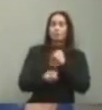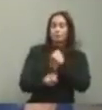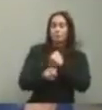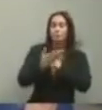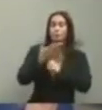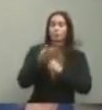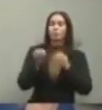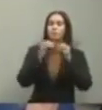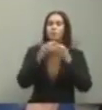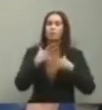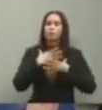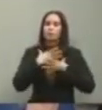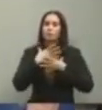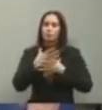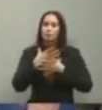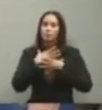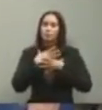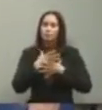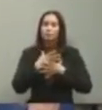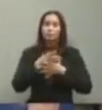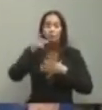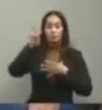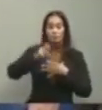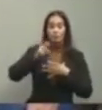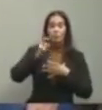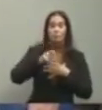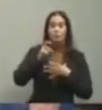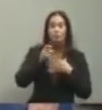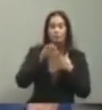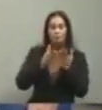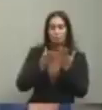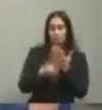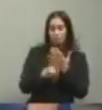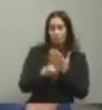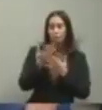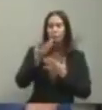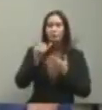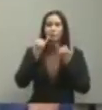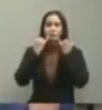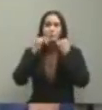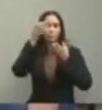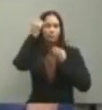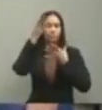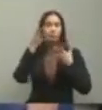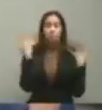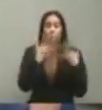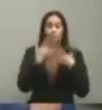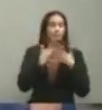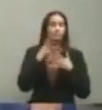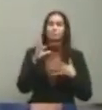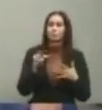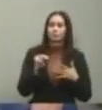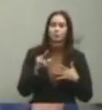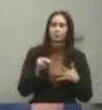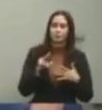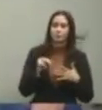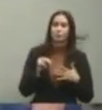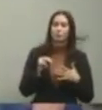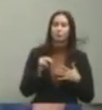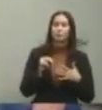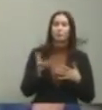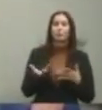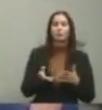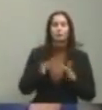respiratorio entonces no debe de haber en la transmisión de las noticias pánico a eso sino que es